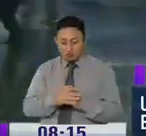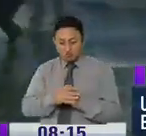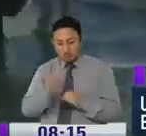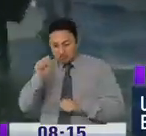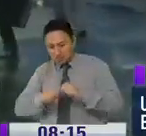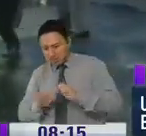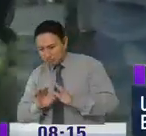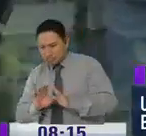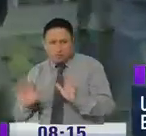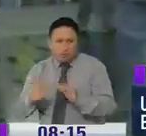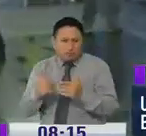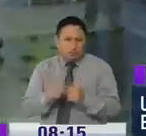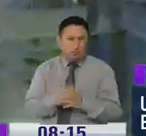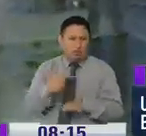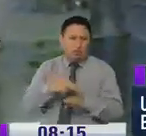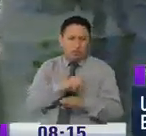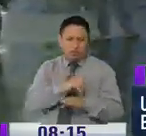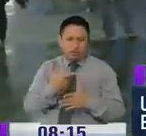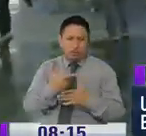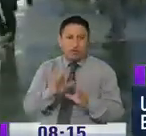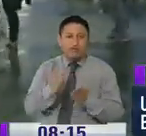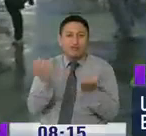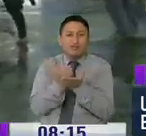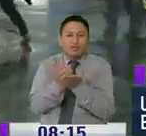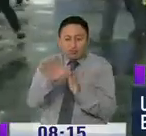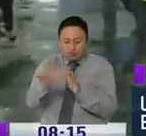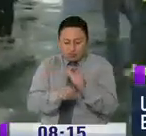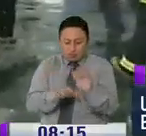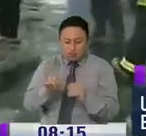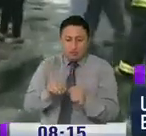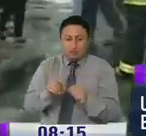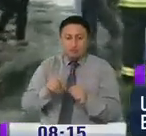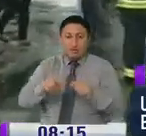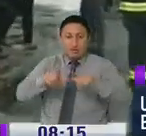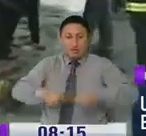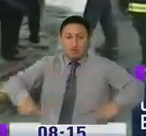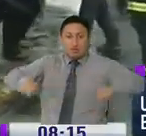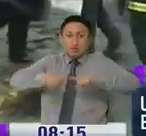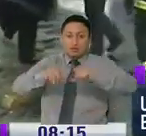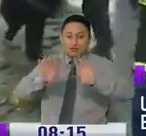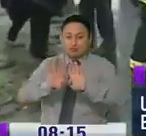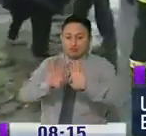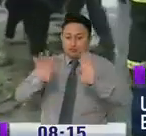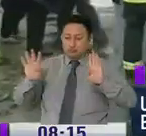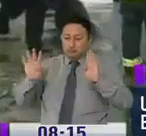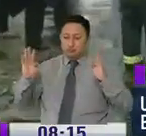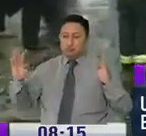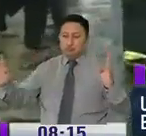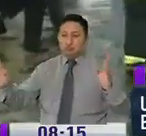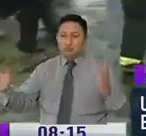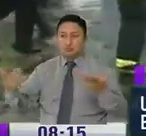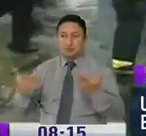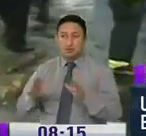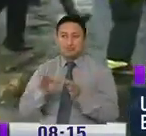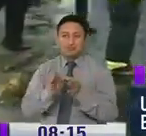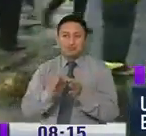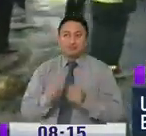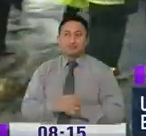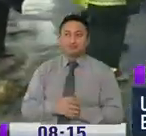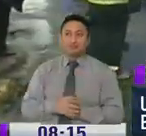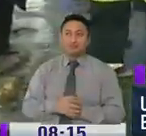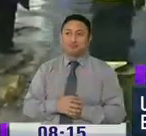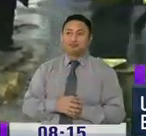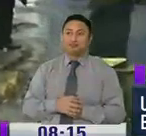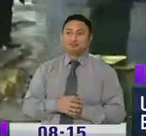afectación en el puente, se están retirando los escombros, se va a delimitar la escena con cinta de seguridad hasta que se realicen las reparaciones respectivas